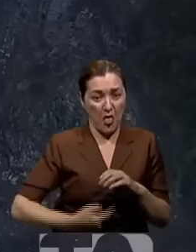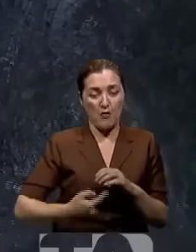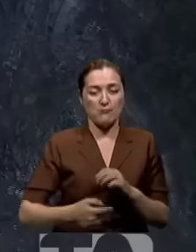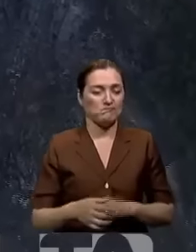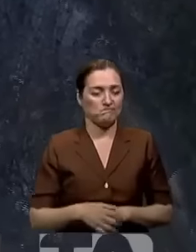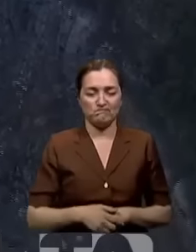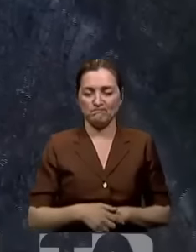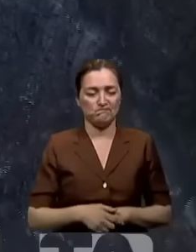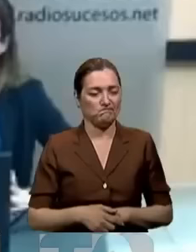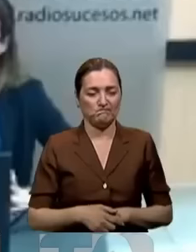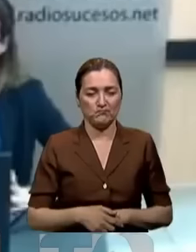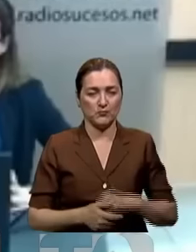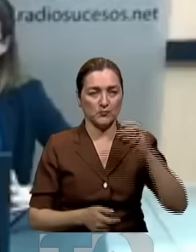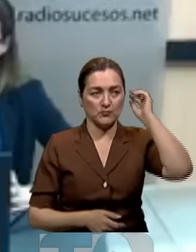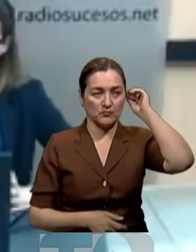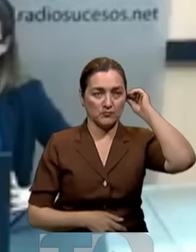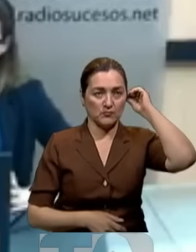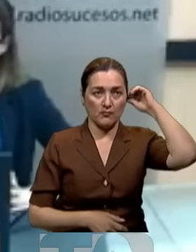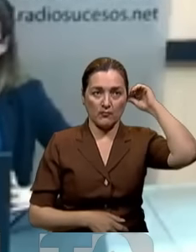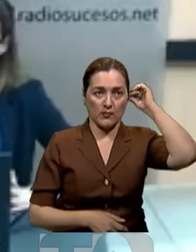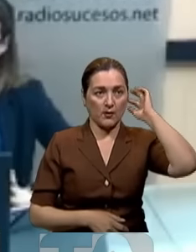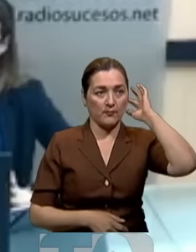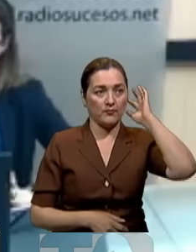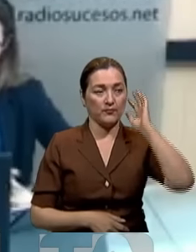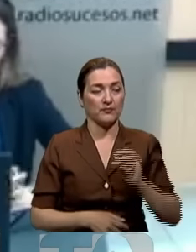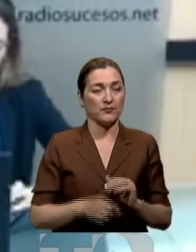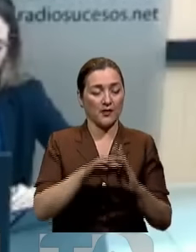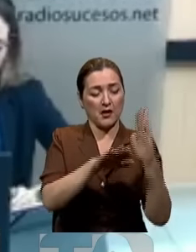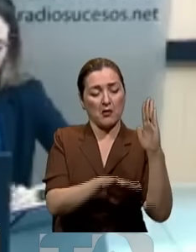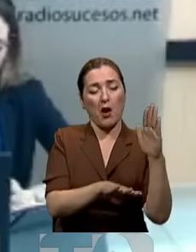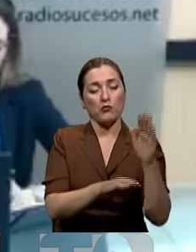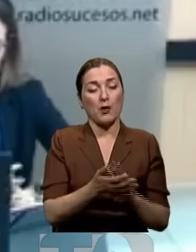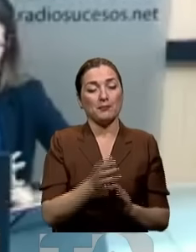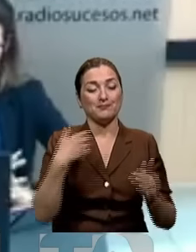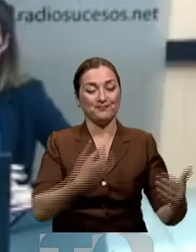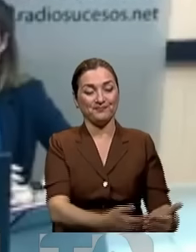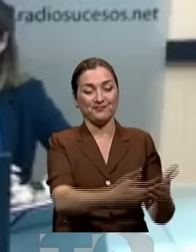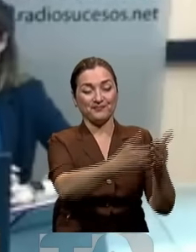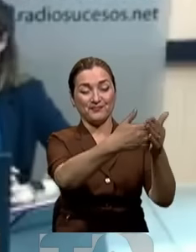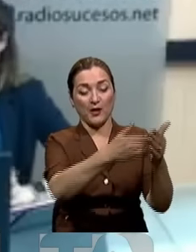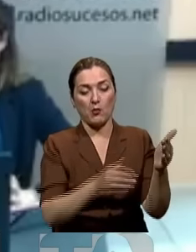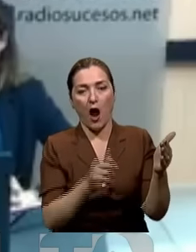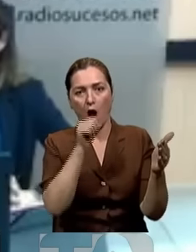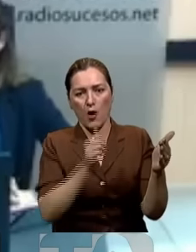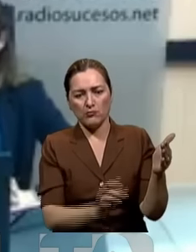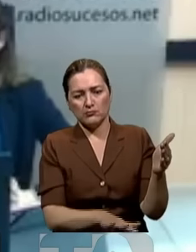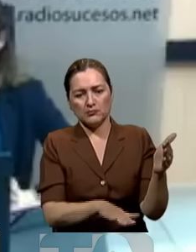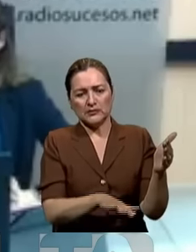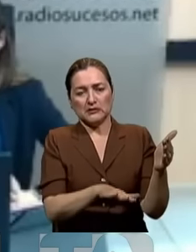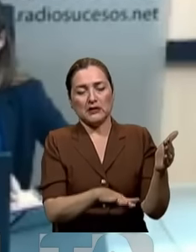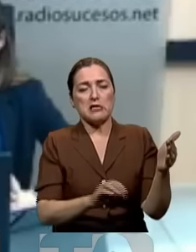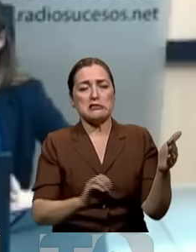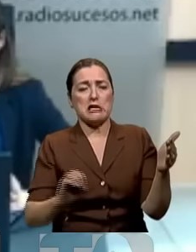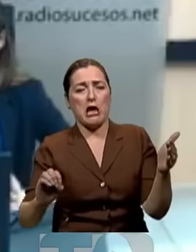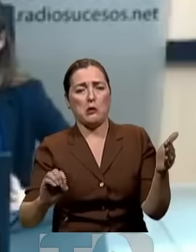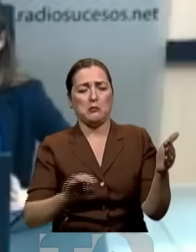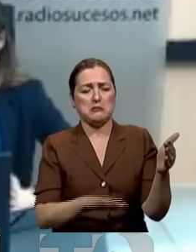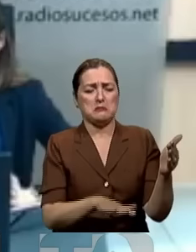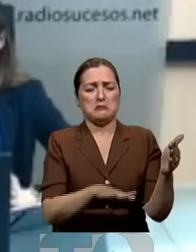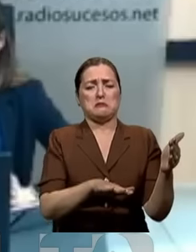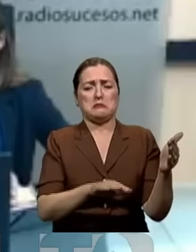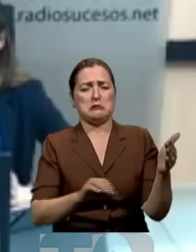correcto funcionamiento. El Paute está al mínimo y entra a operar, o sea, está con producción cero casi todo el tiempo. Y entra a operar